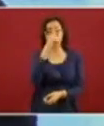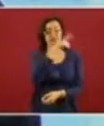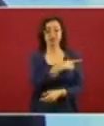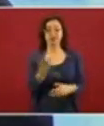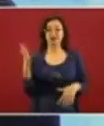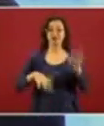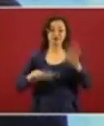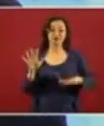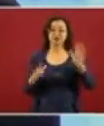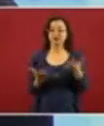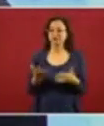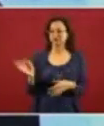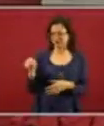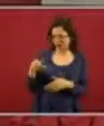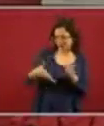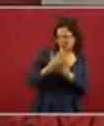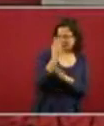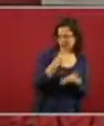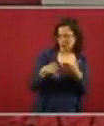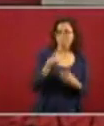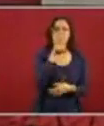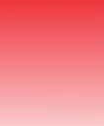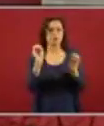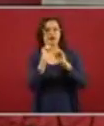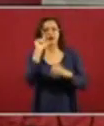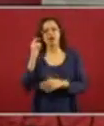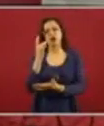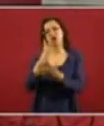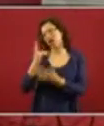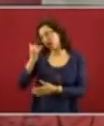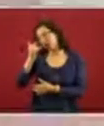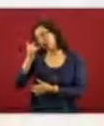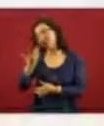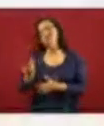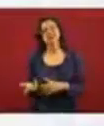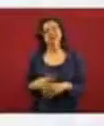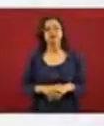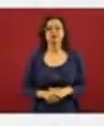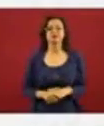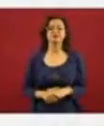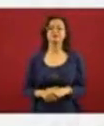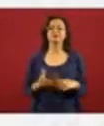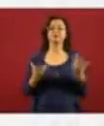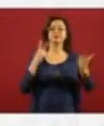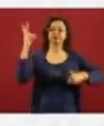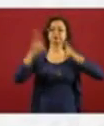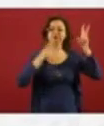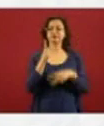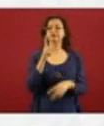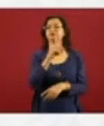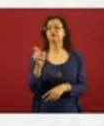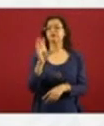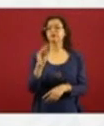estas personas estarían yendo a cargar gasolina. Las visitas realizadas son 195,